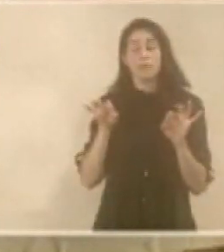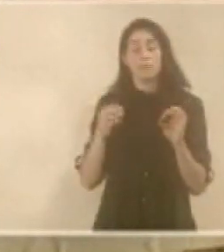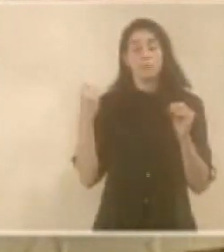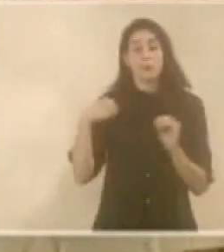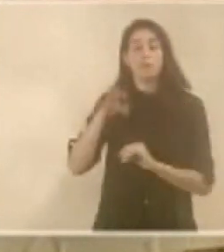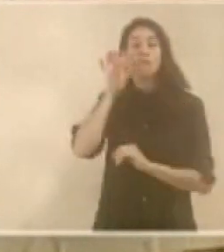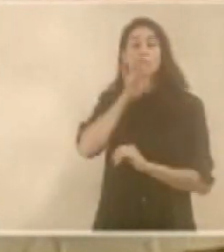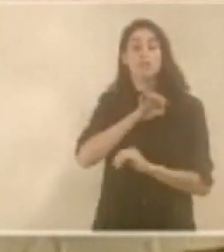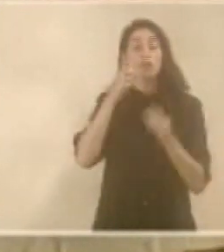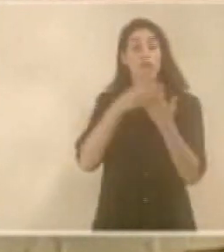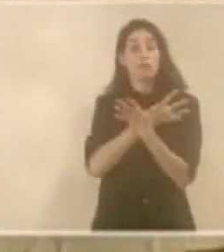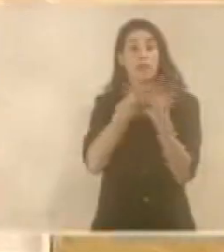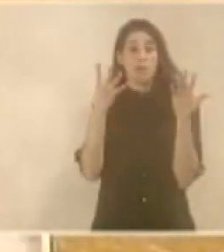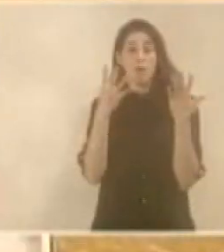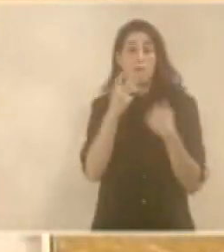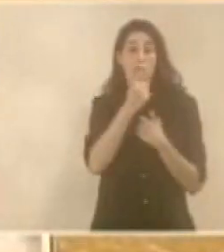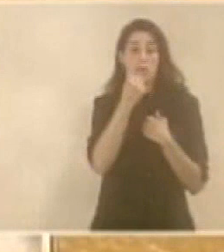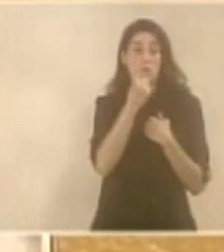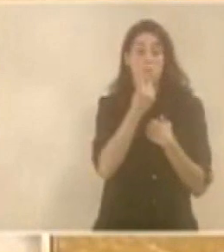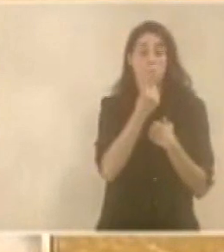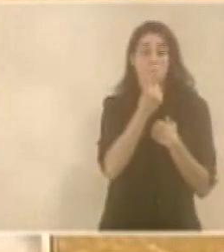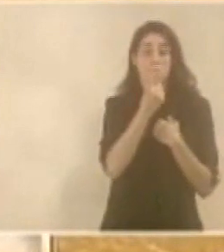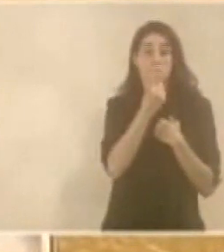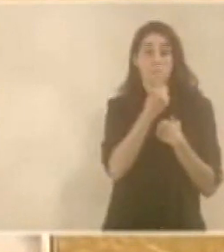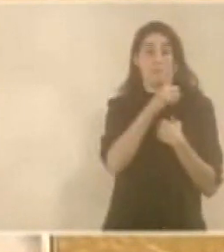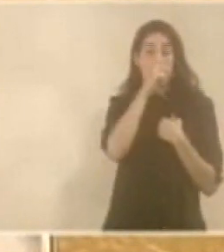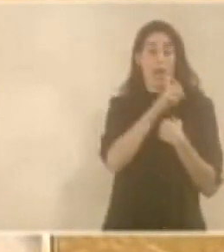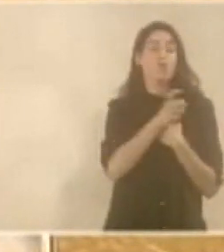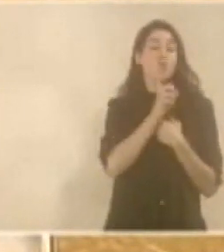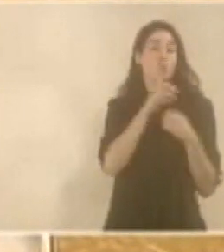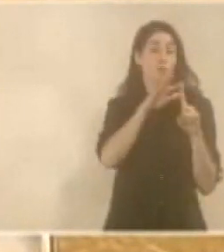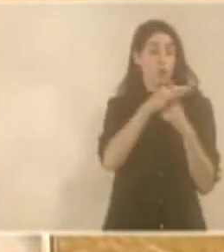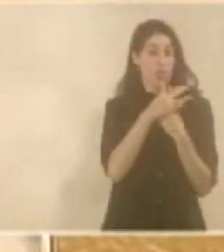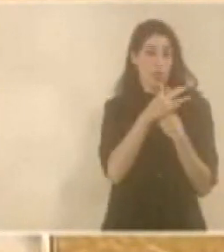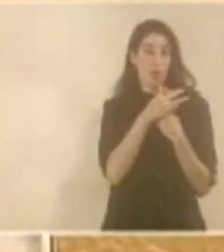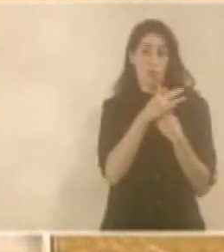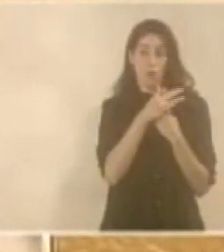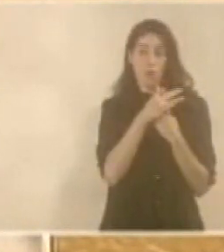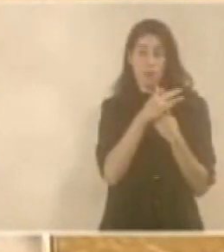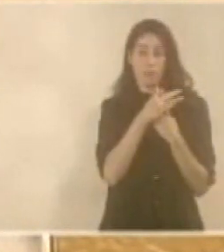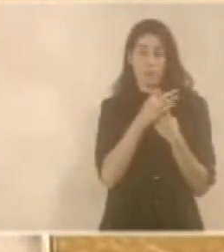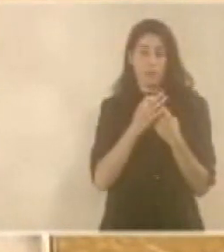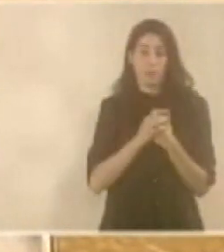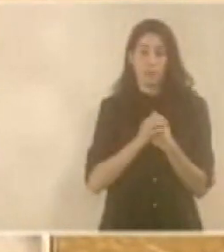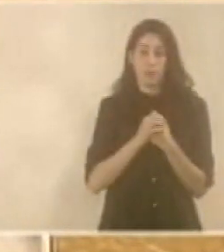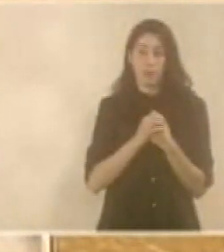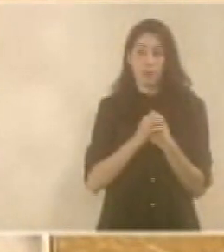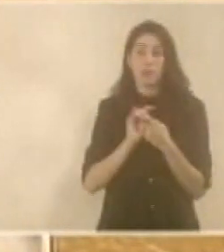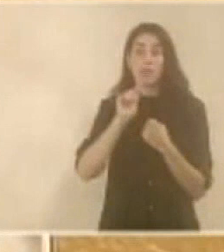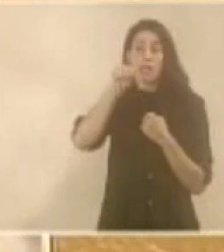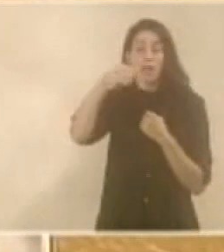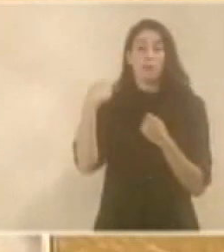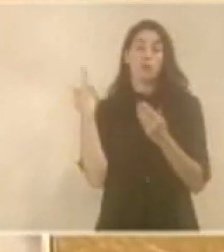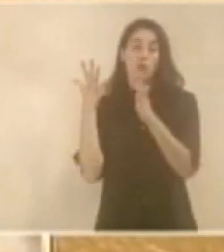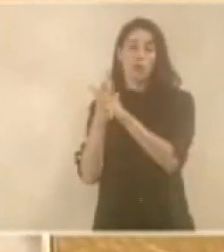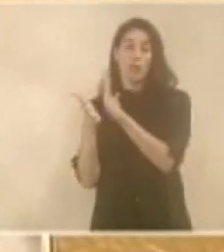siglo XIX. La situación en la ciudad de Almería en ese mismo periodo de tiempo, para concluir con el hecho histórico que hoy conmemoramos, Sin